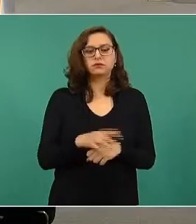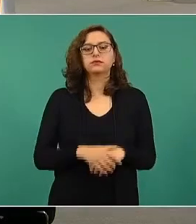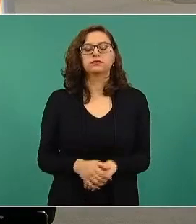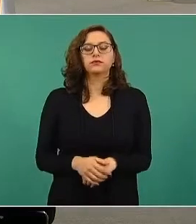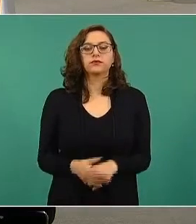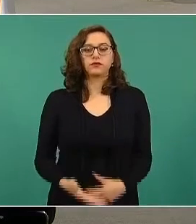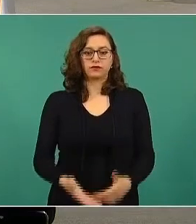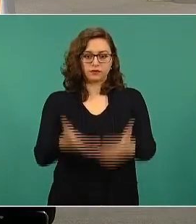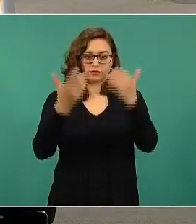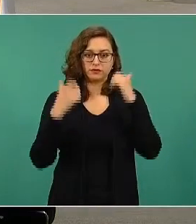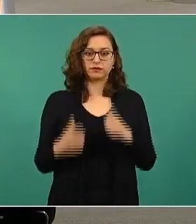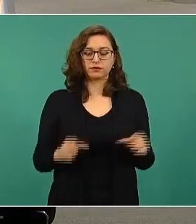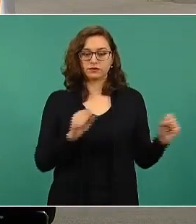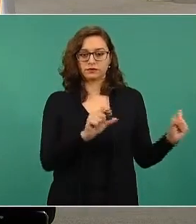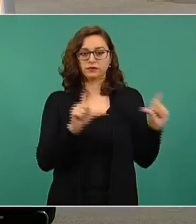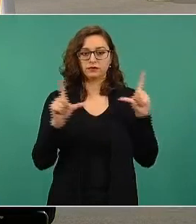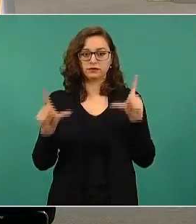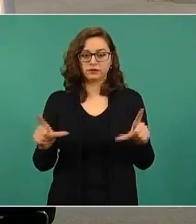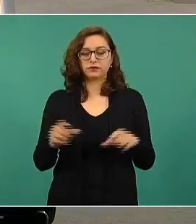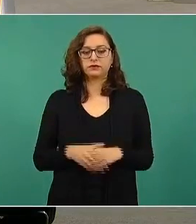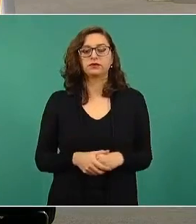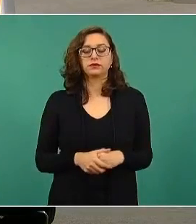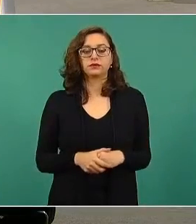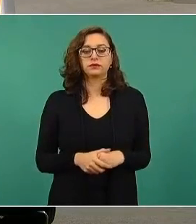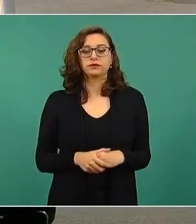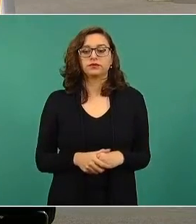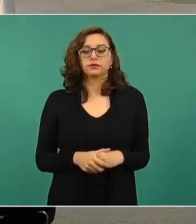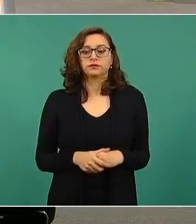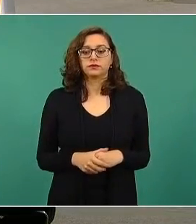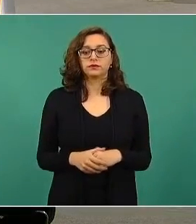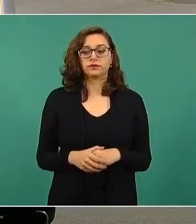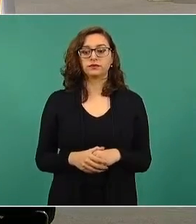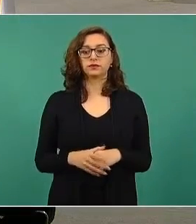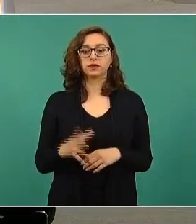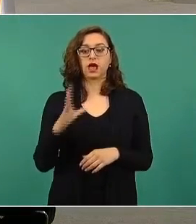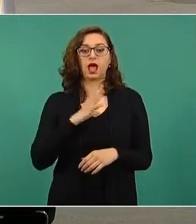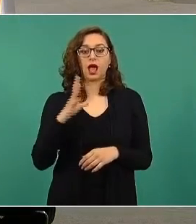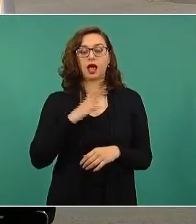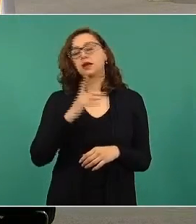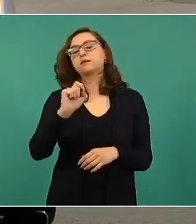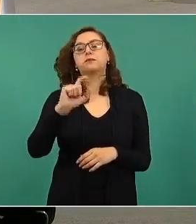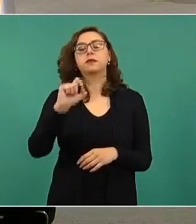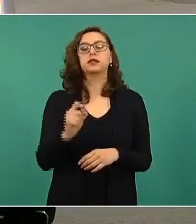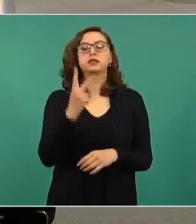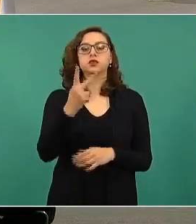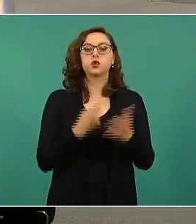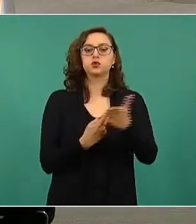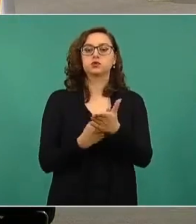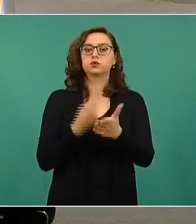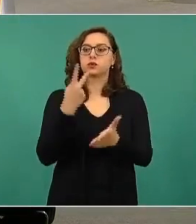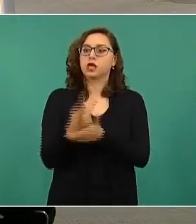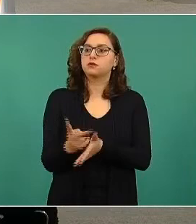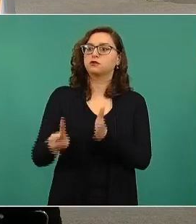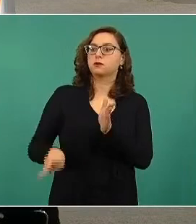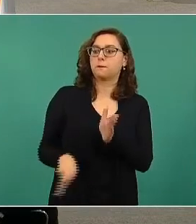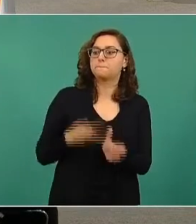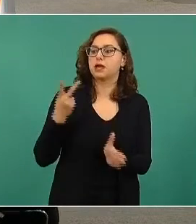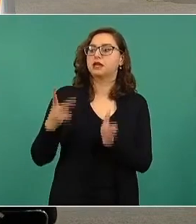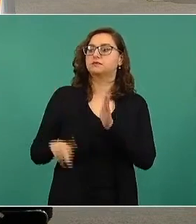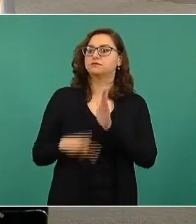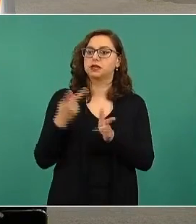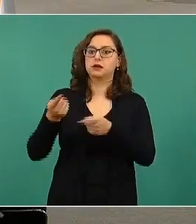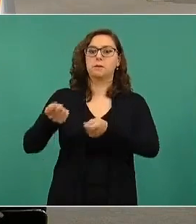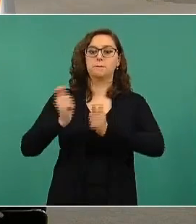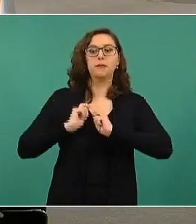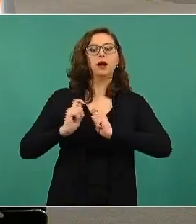lámina. Aquí tenemos, digamos, hoy en día tenemos 22 premios y menciones que hemos recibido a través del programa de mejoramiento